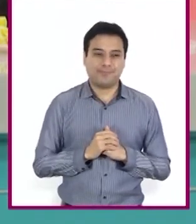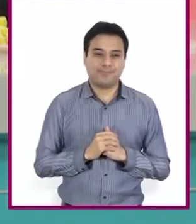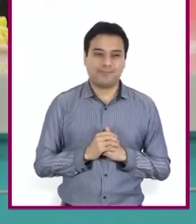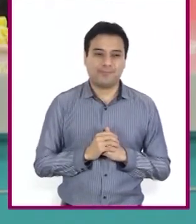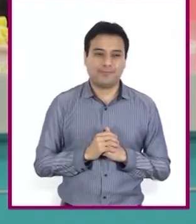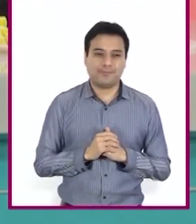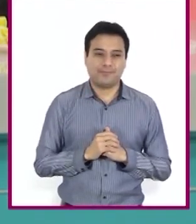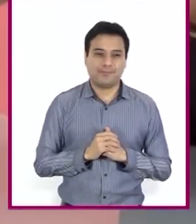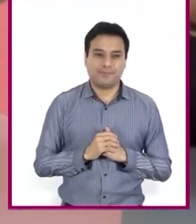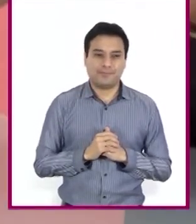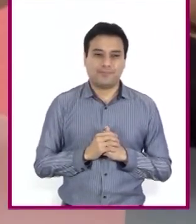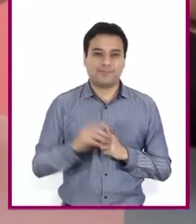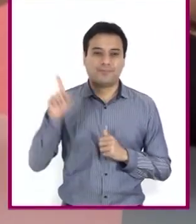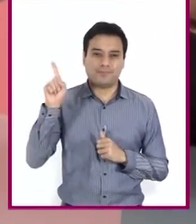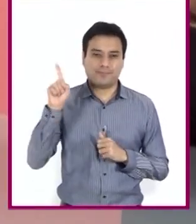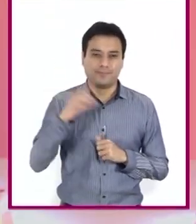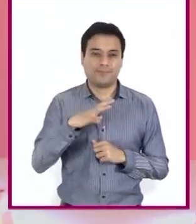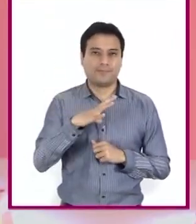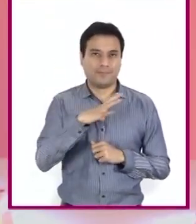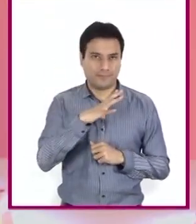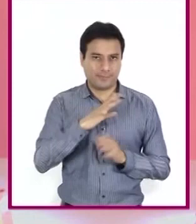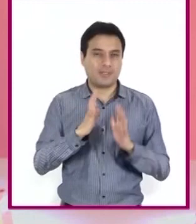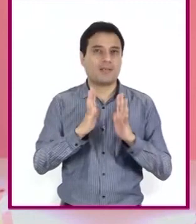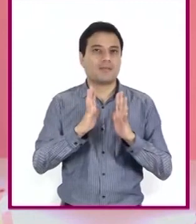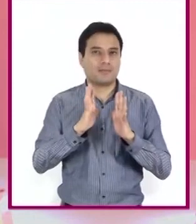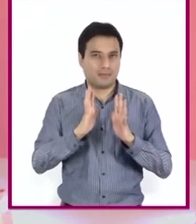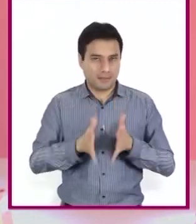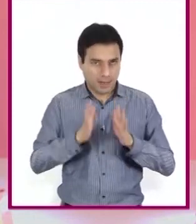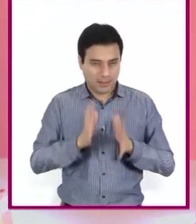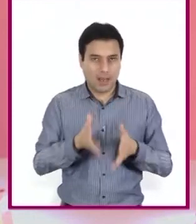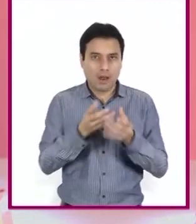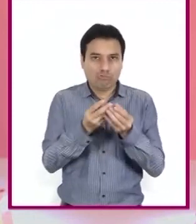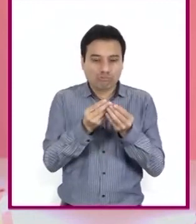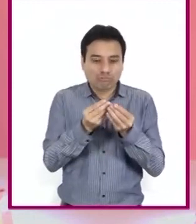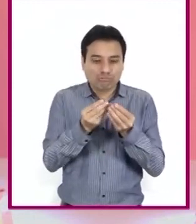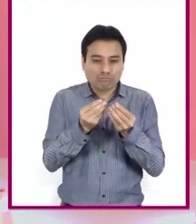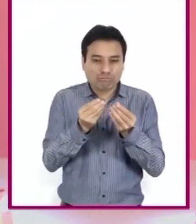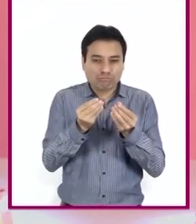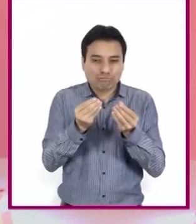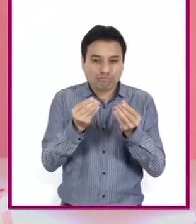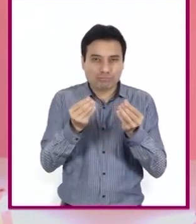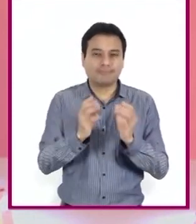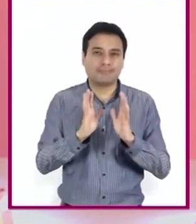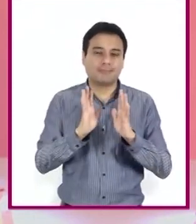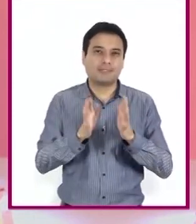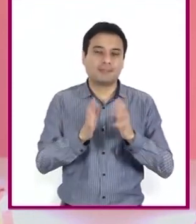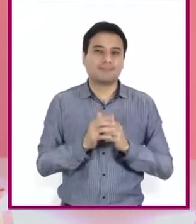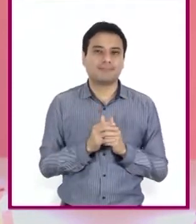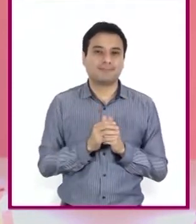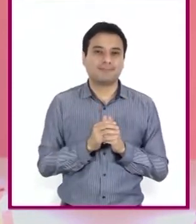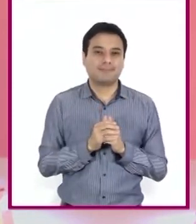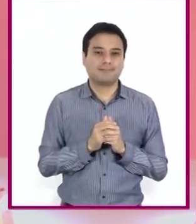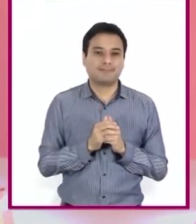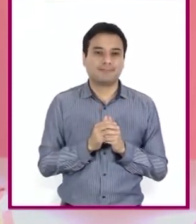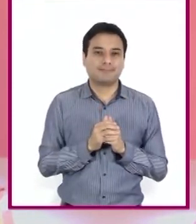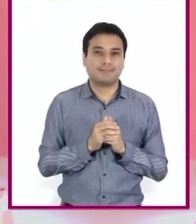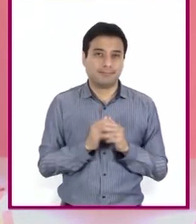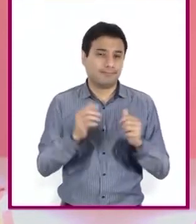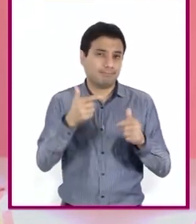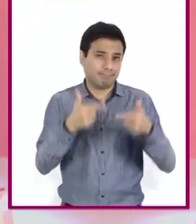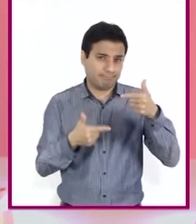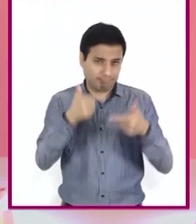aquí tenemos la desnaturalización de la proteína caseína, que se encuentra en la